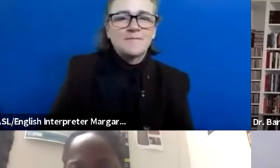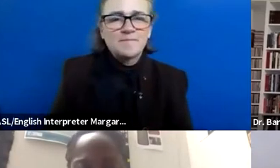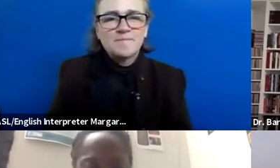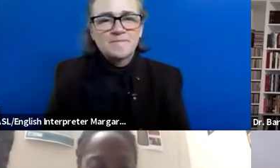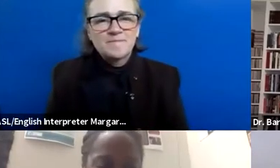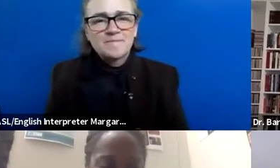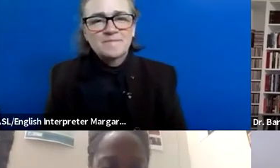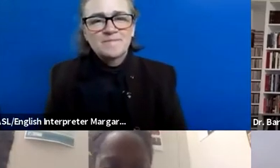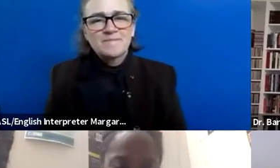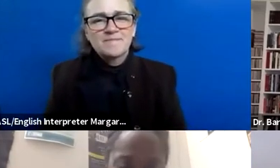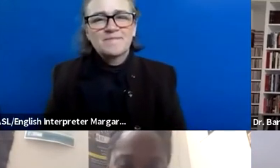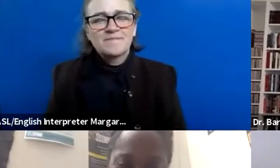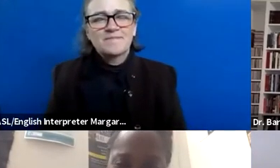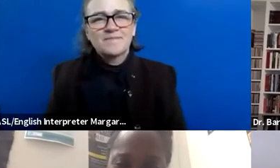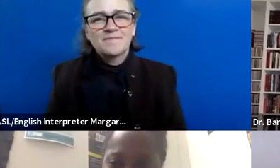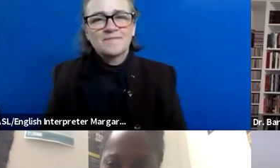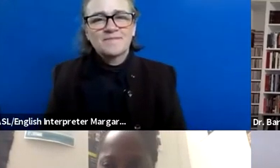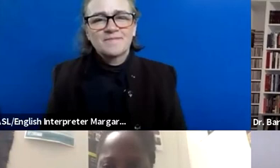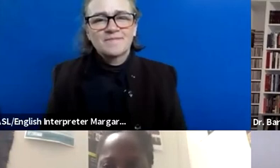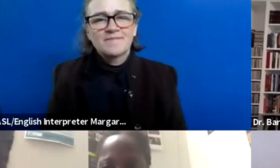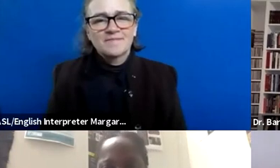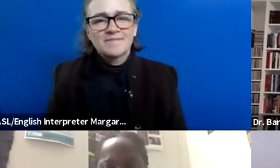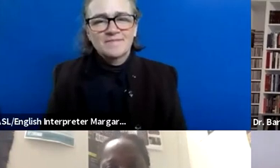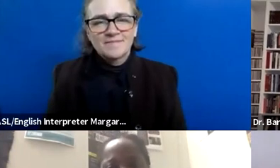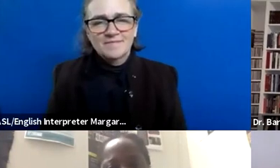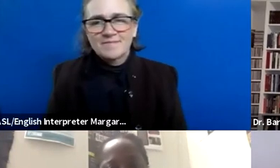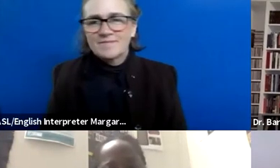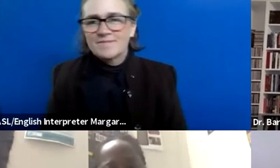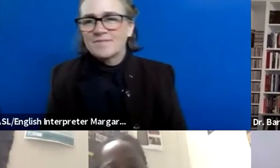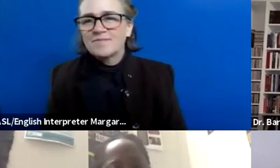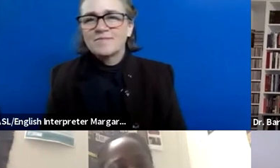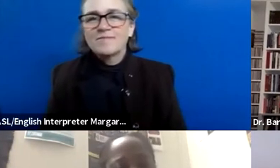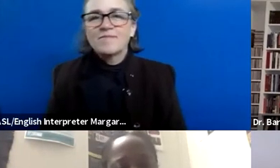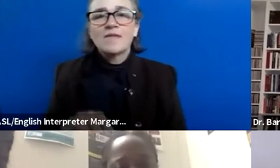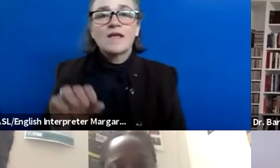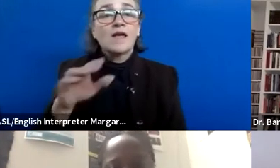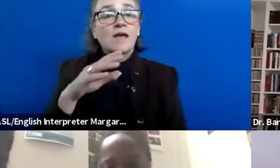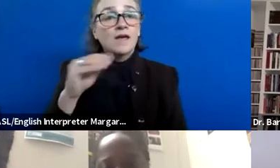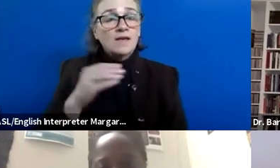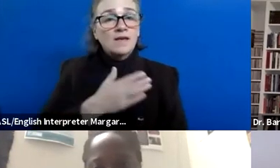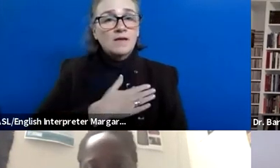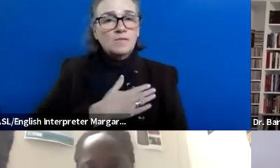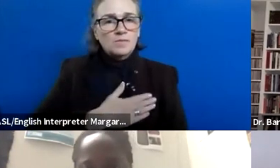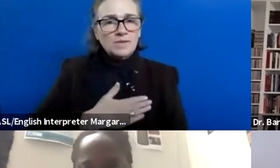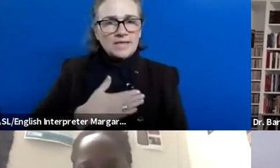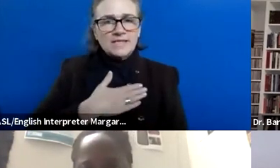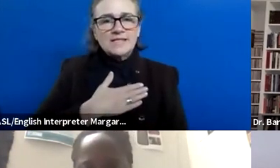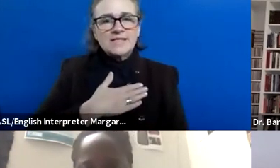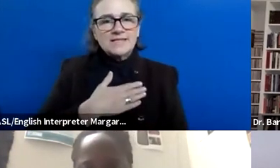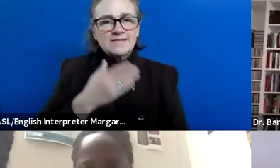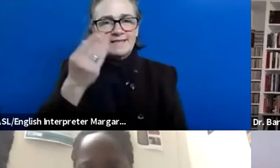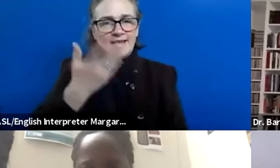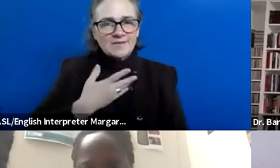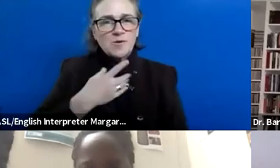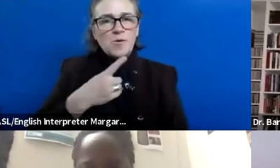Martes for Prez. Martes for Prez. We hope that you will keep us informed about your campaign